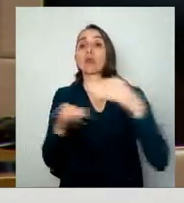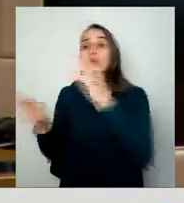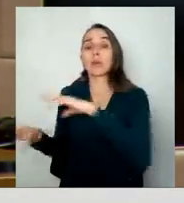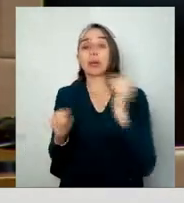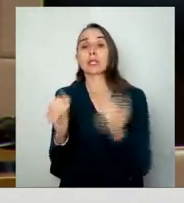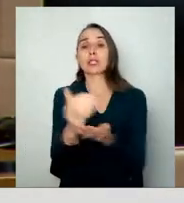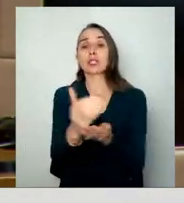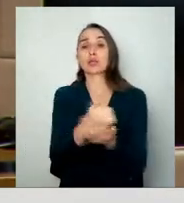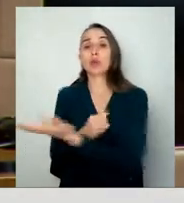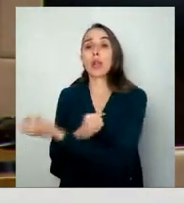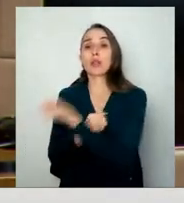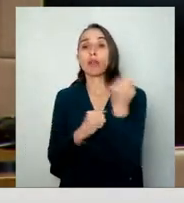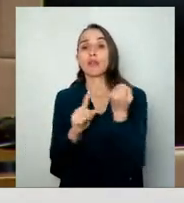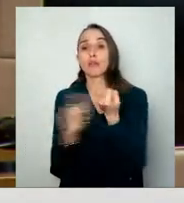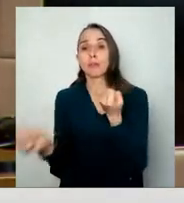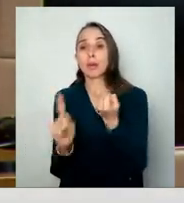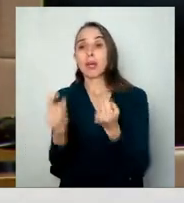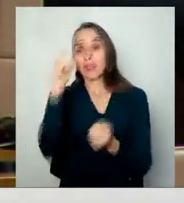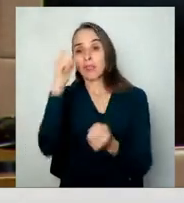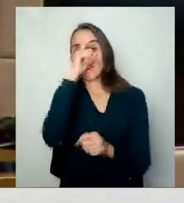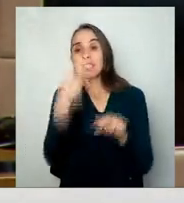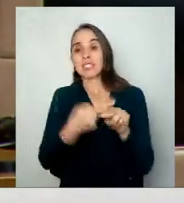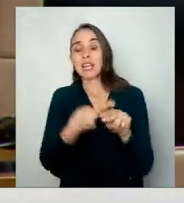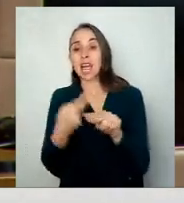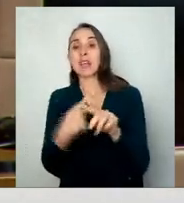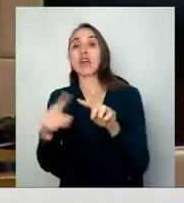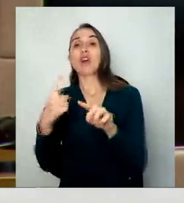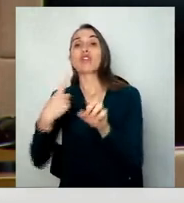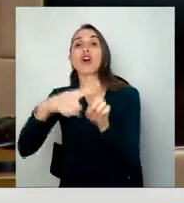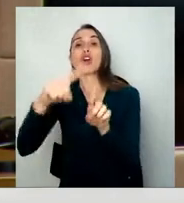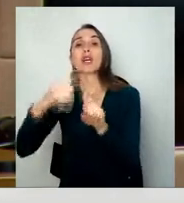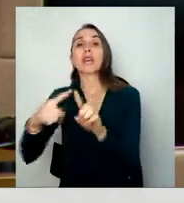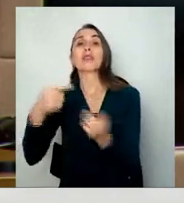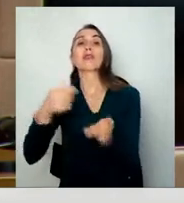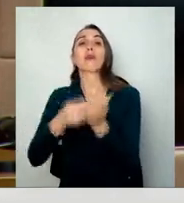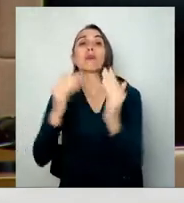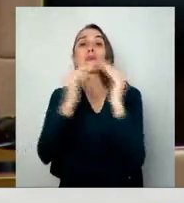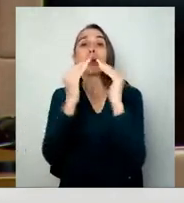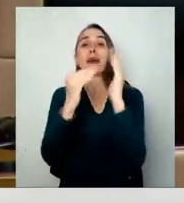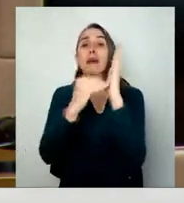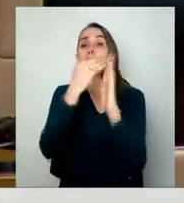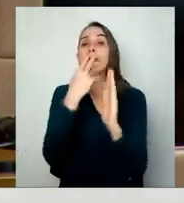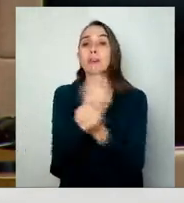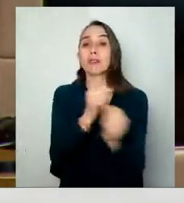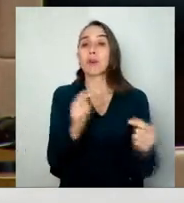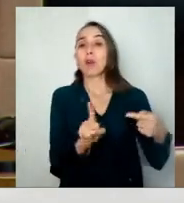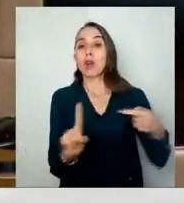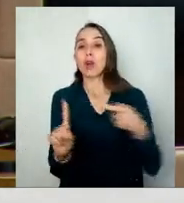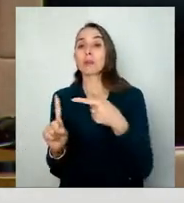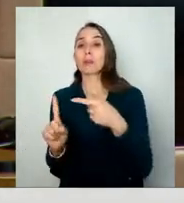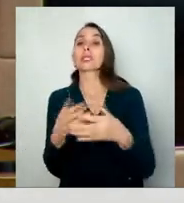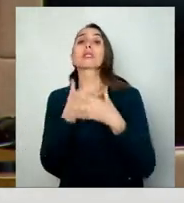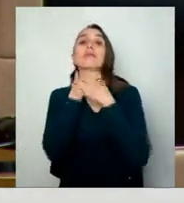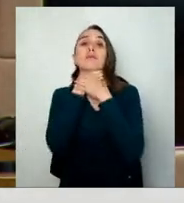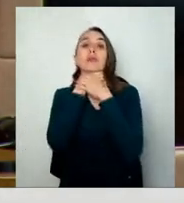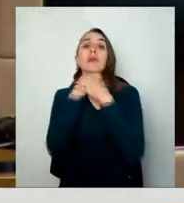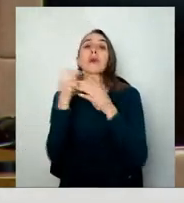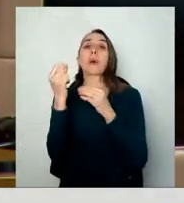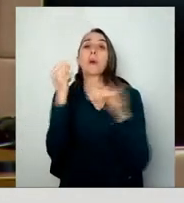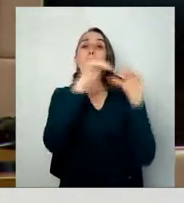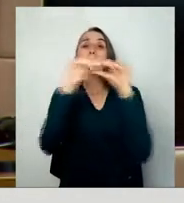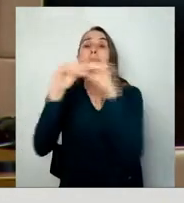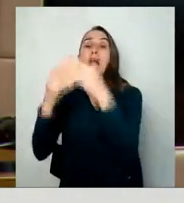dificultades para arrendar u optar otros créditos asociados a la vivienda y que han vivido persecución y asfixia por parte de los bancos estas situaciones son